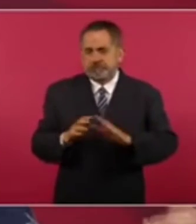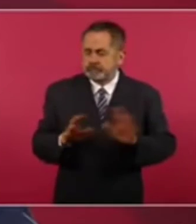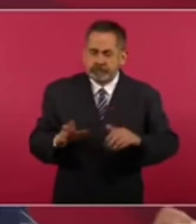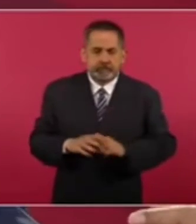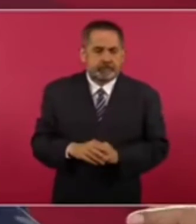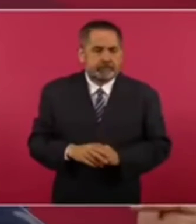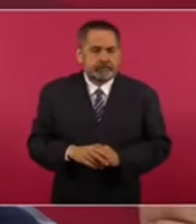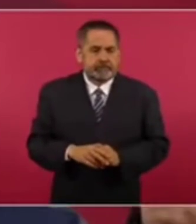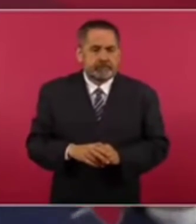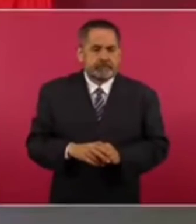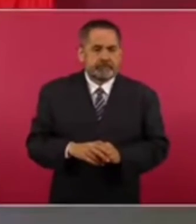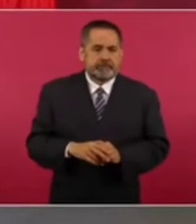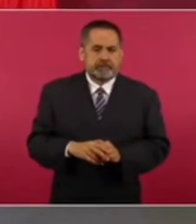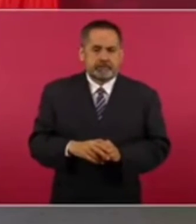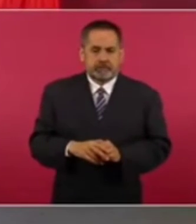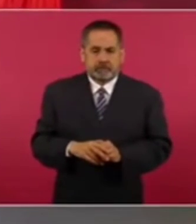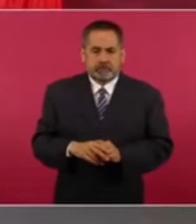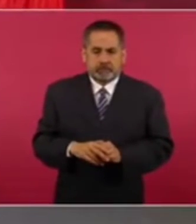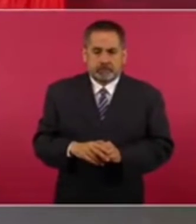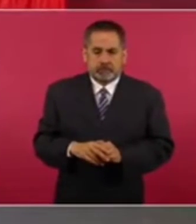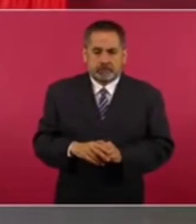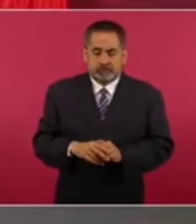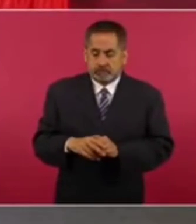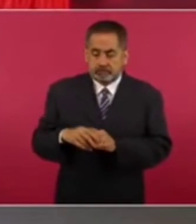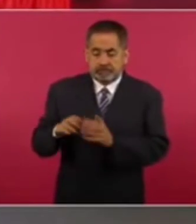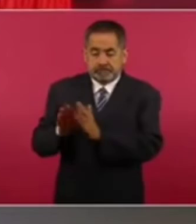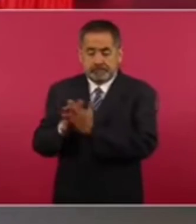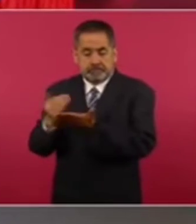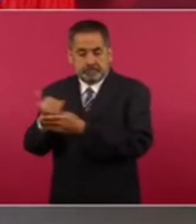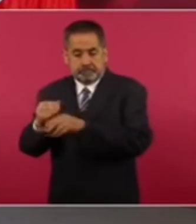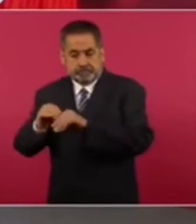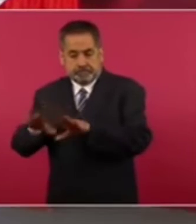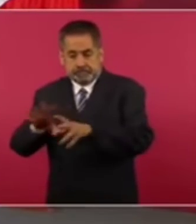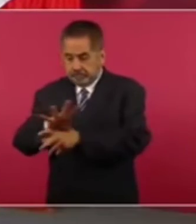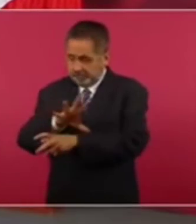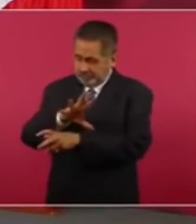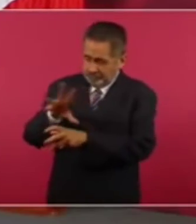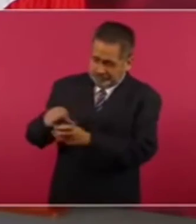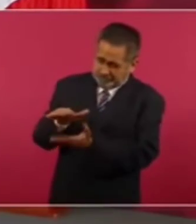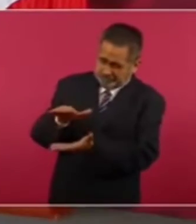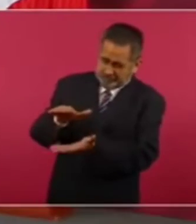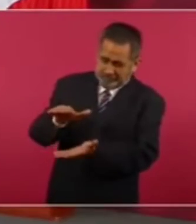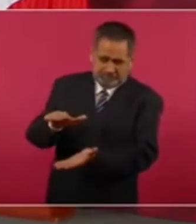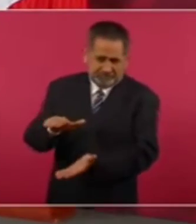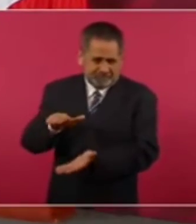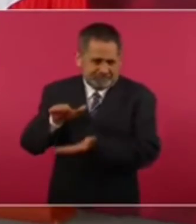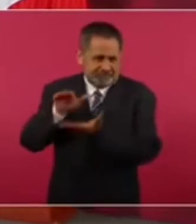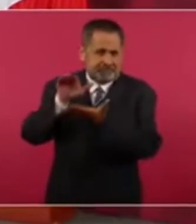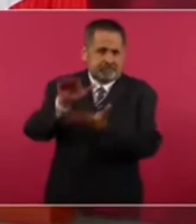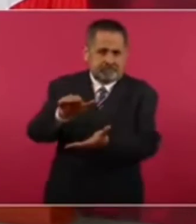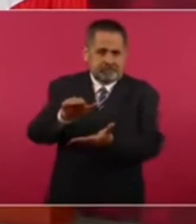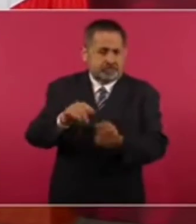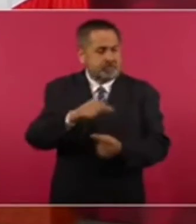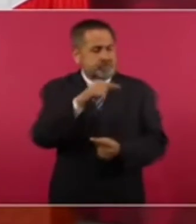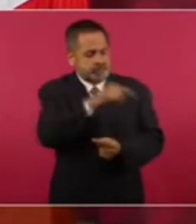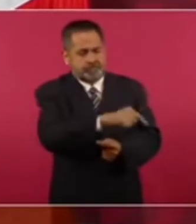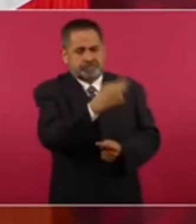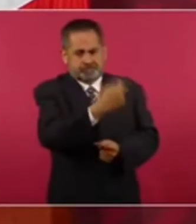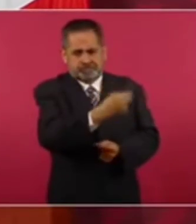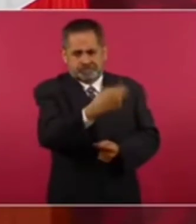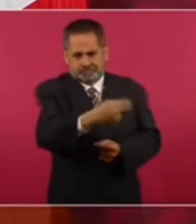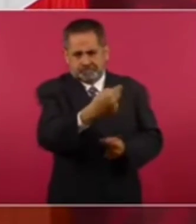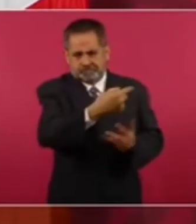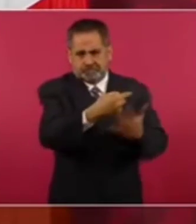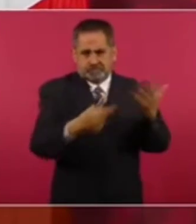Entonces, vamos a entregar el expediente completo de todos los casos, porque hay